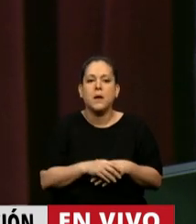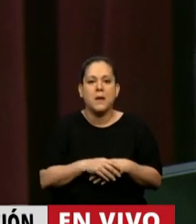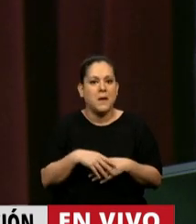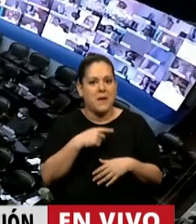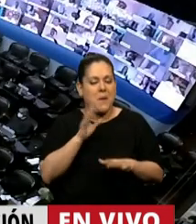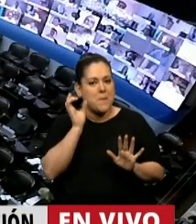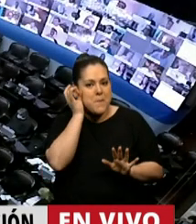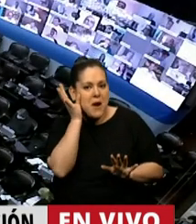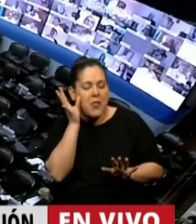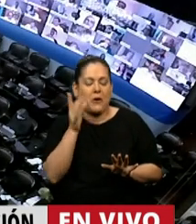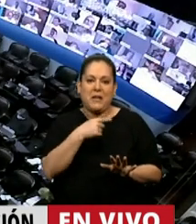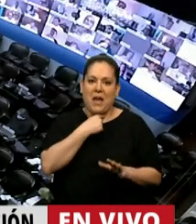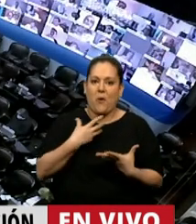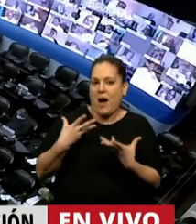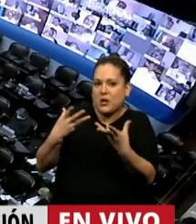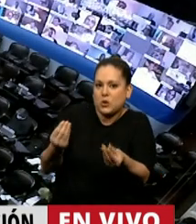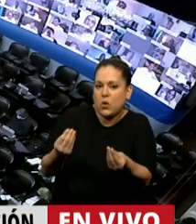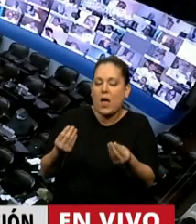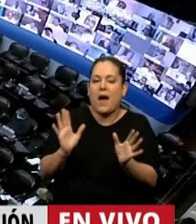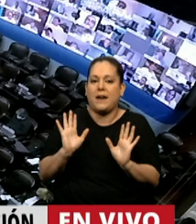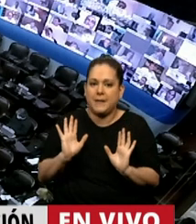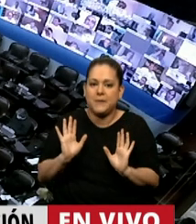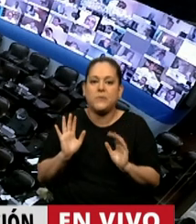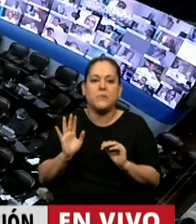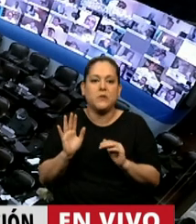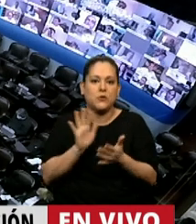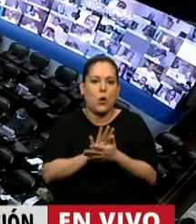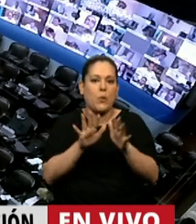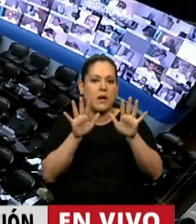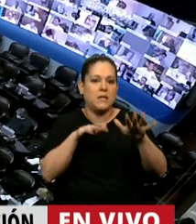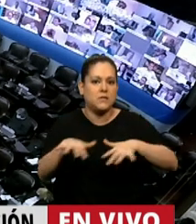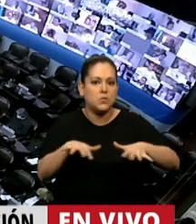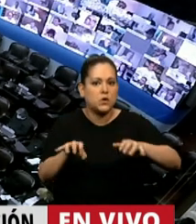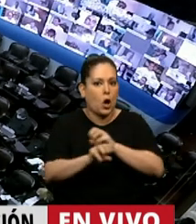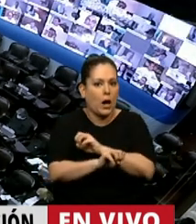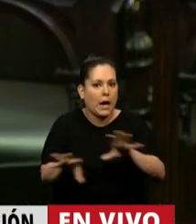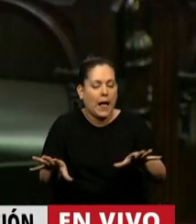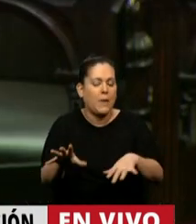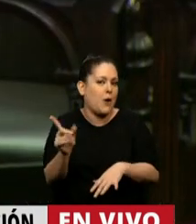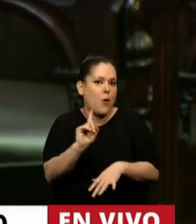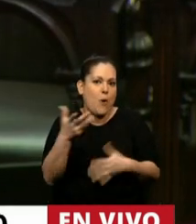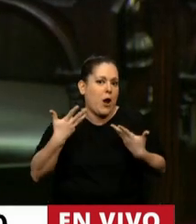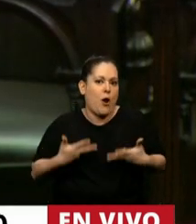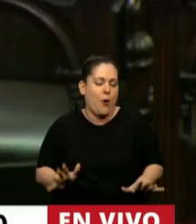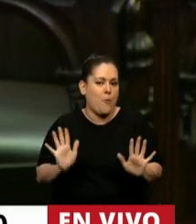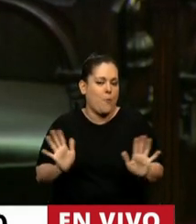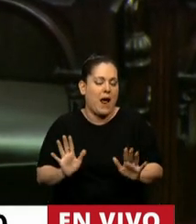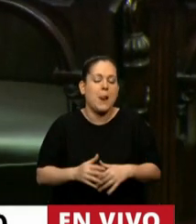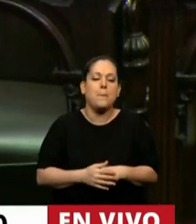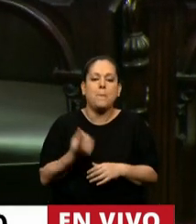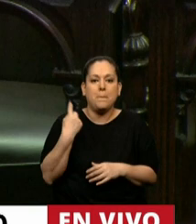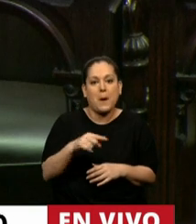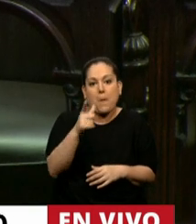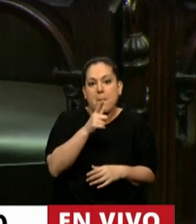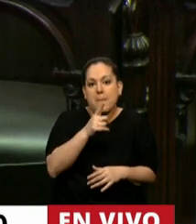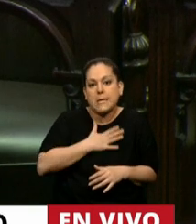ánimo todo lo contrario es de ayudar atento la gravedad no es una cosa que suceda comúnmente me parece a mí